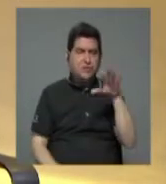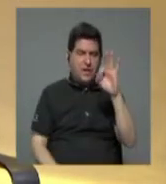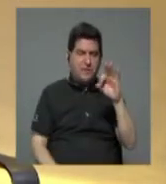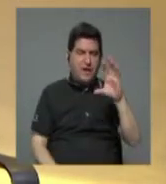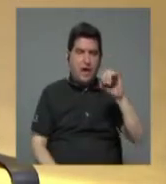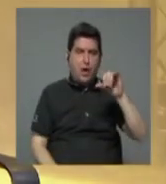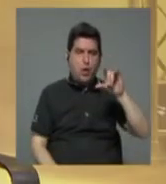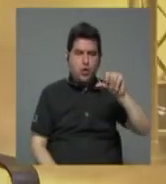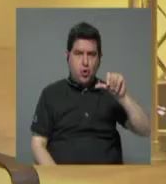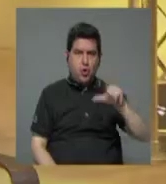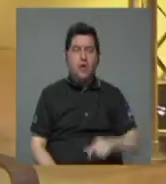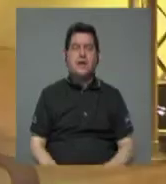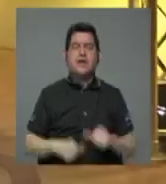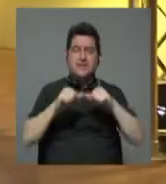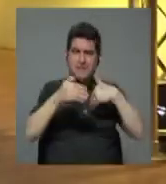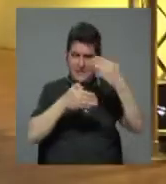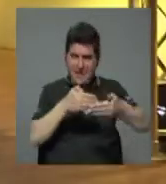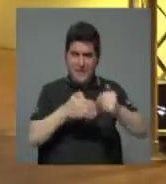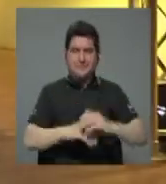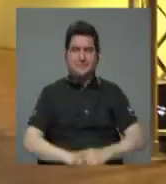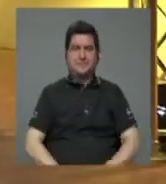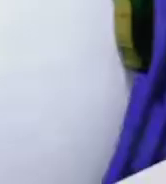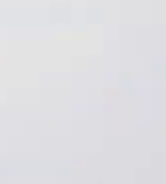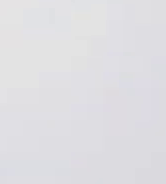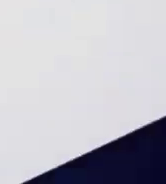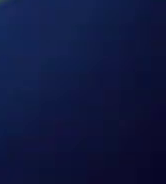Coyol. Regresamos.